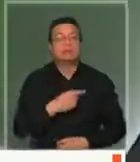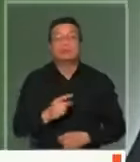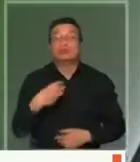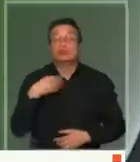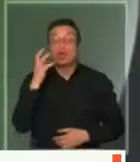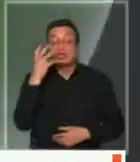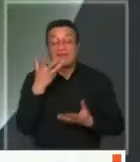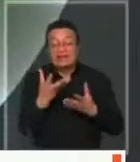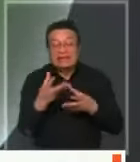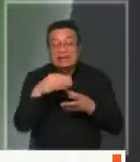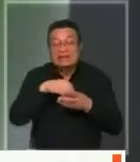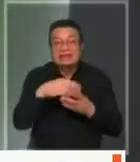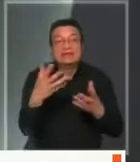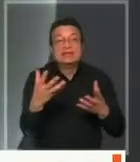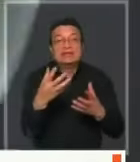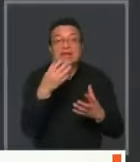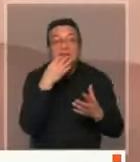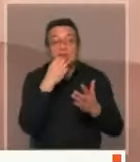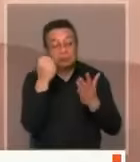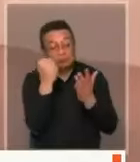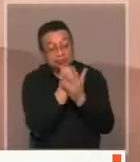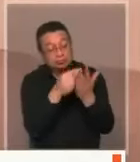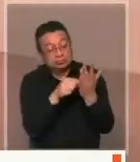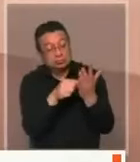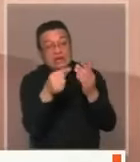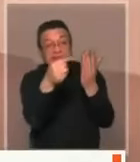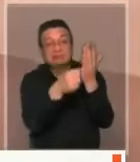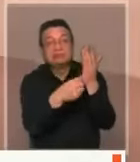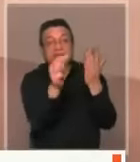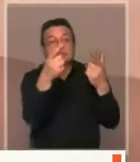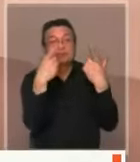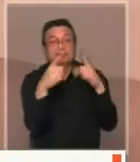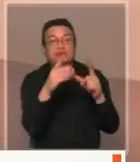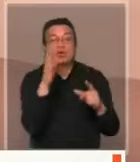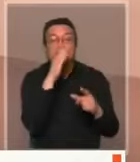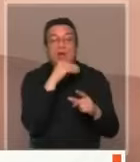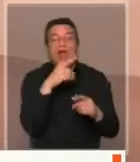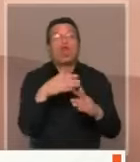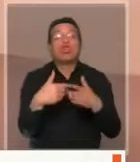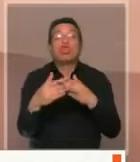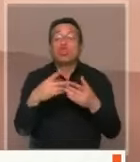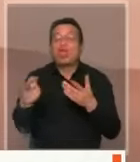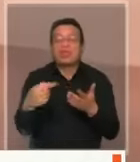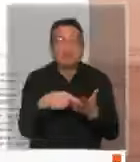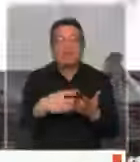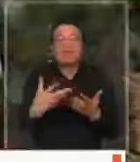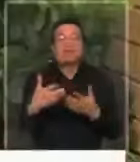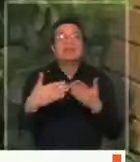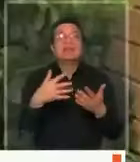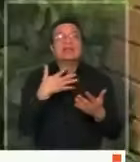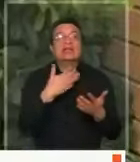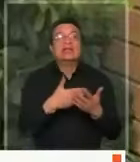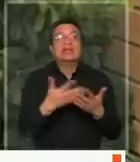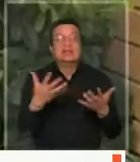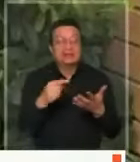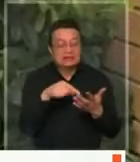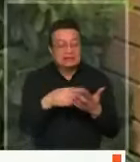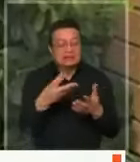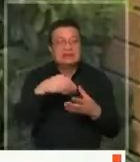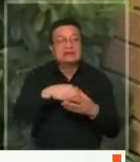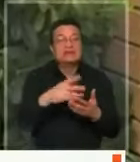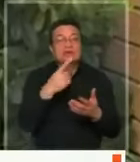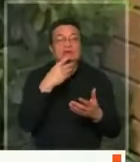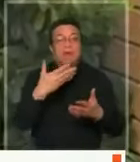está usando, no hay ninguna certificación, no conocemos el origen, no sabemos realmente cuál es el producto, cuál